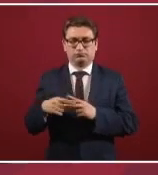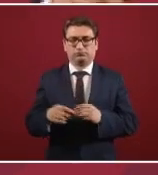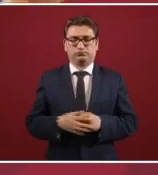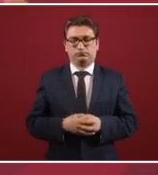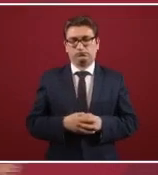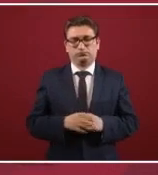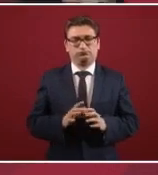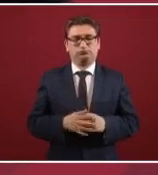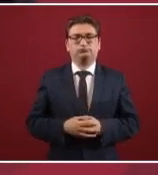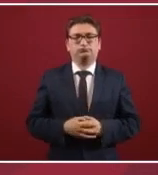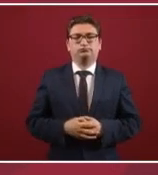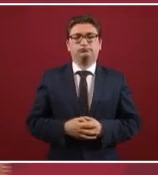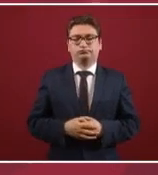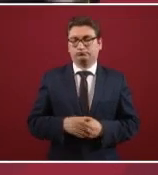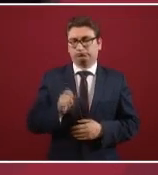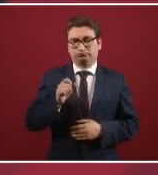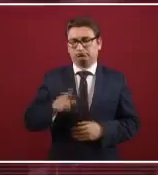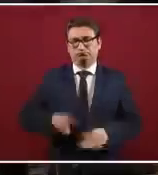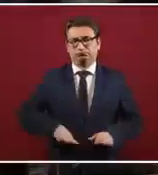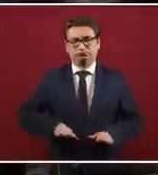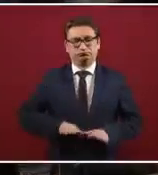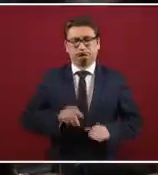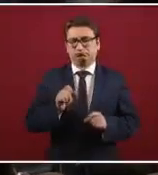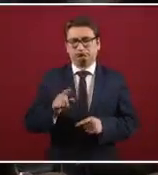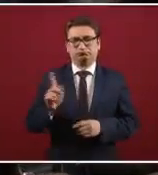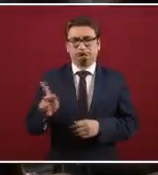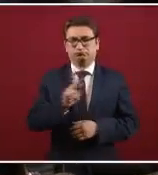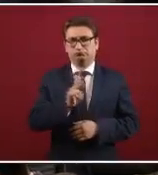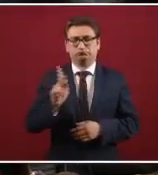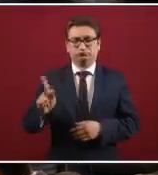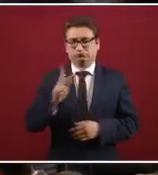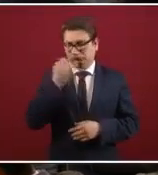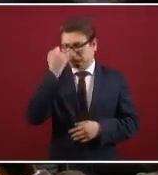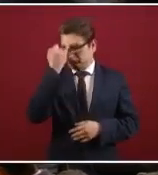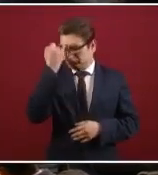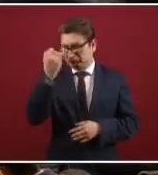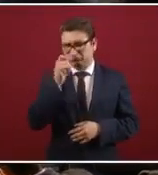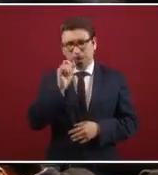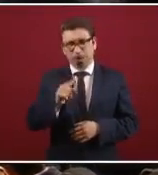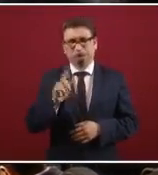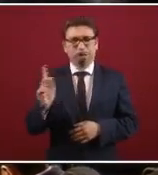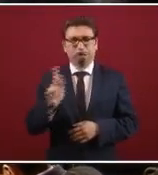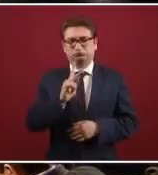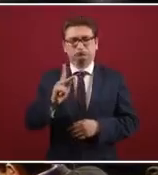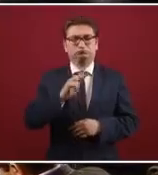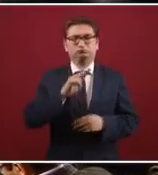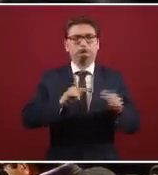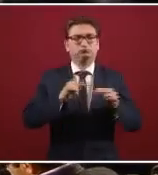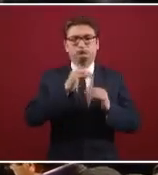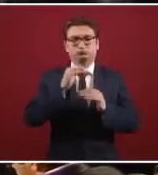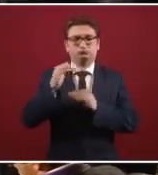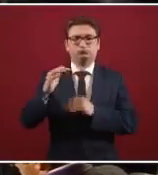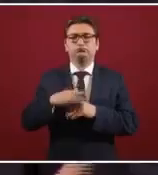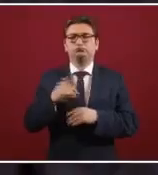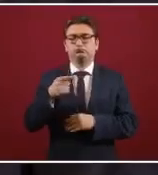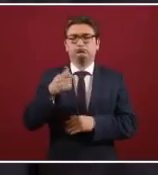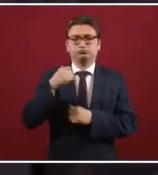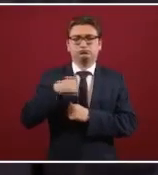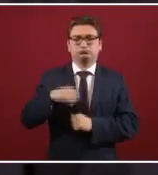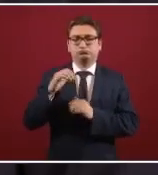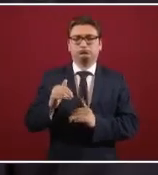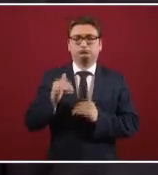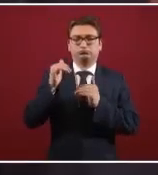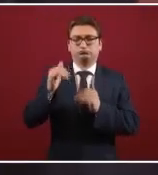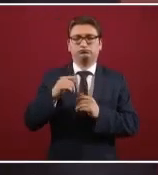tengo otras instituciones con las mismas características los mismos parámetros porque se elevó a rango supremo